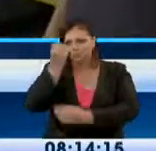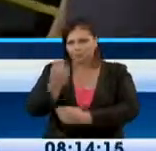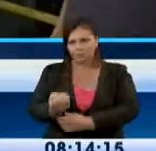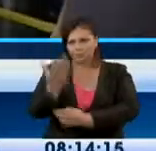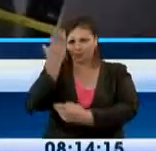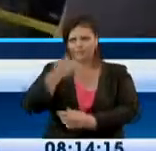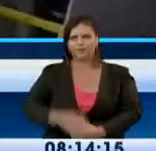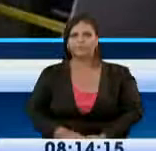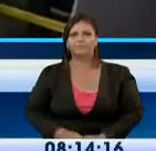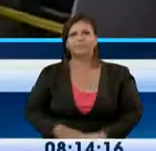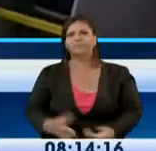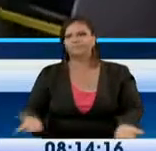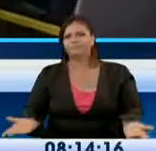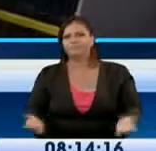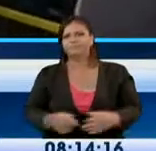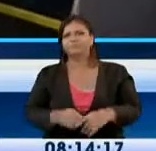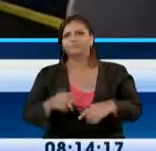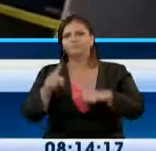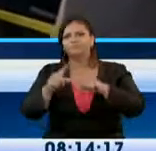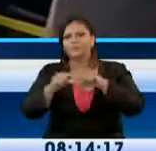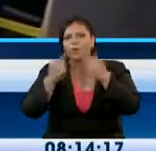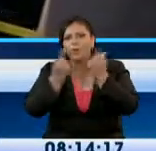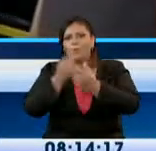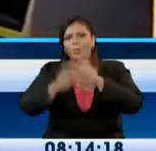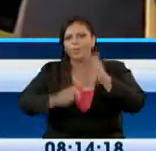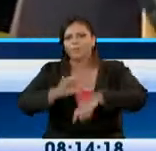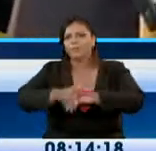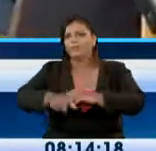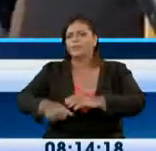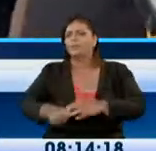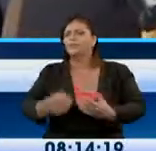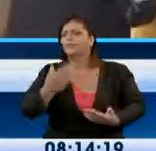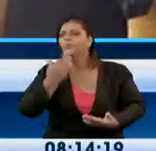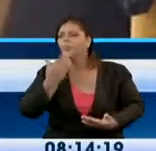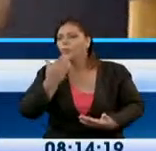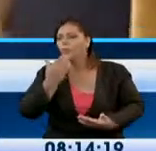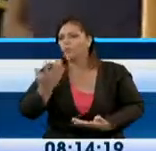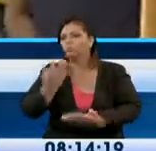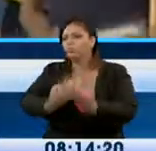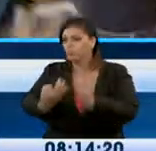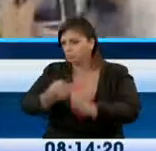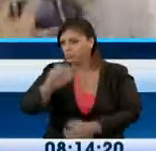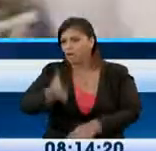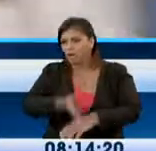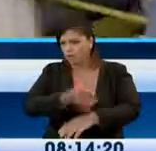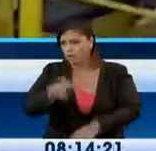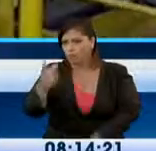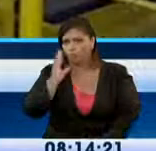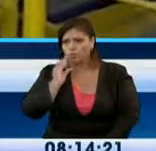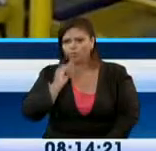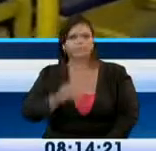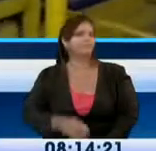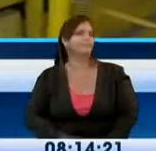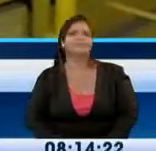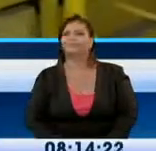bandas que actúan en este sistema de transporte. ¿Usted ha sido víctima de esta delincuencia? No. Vamos adentro.